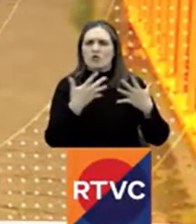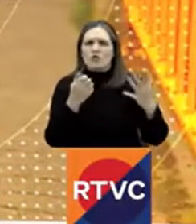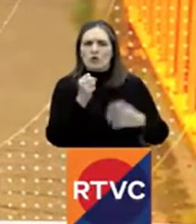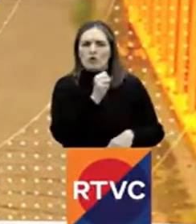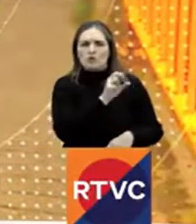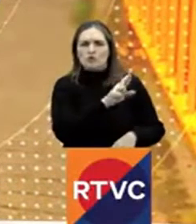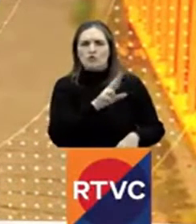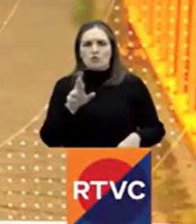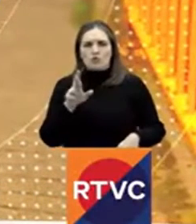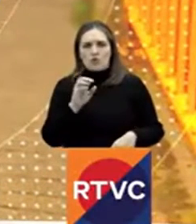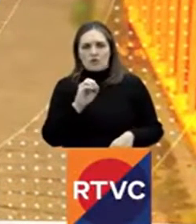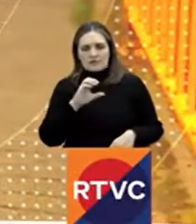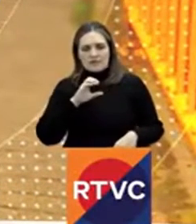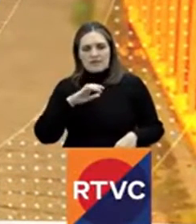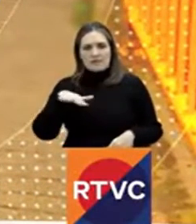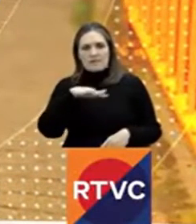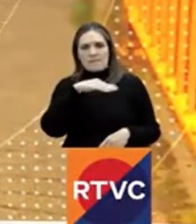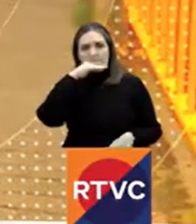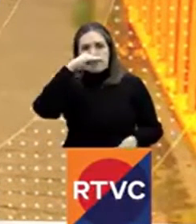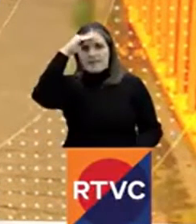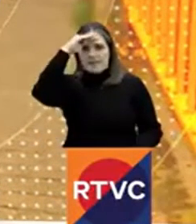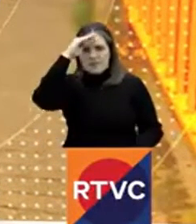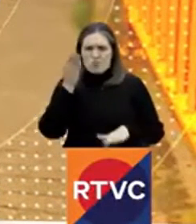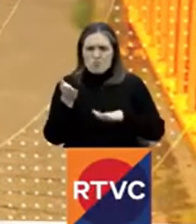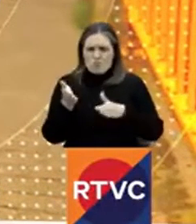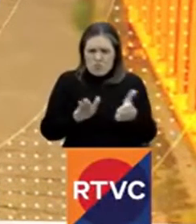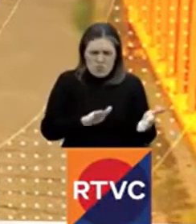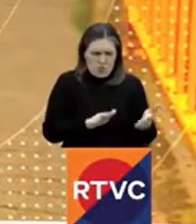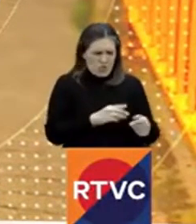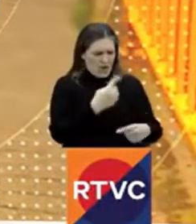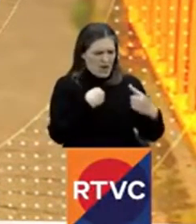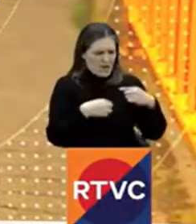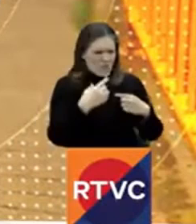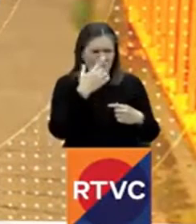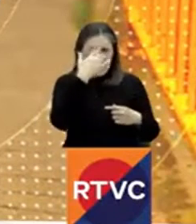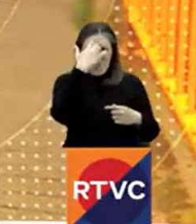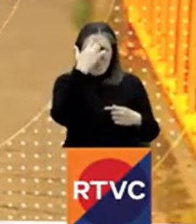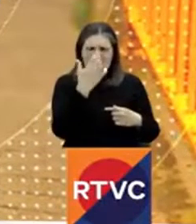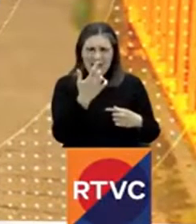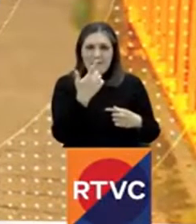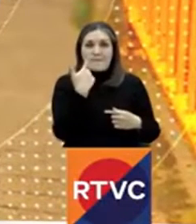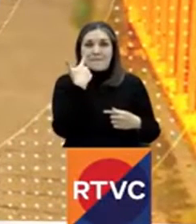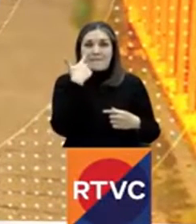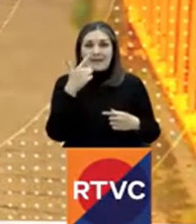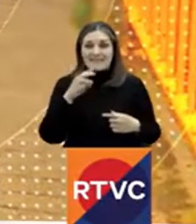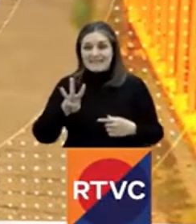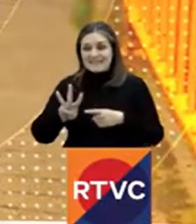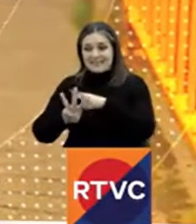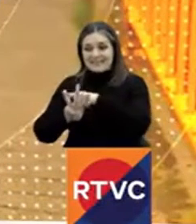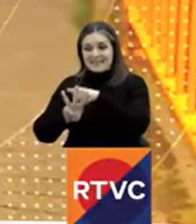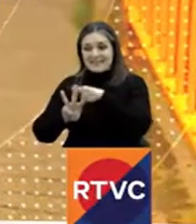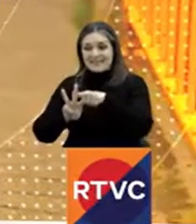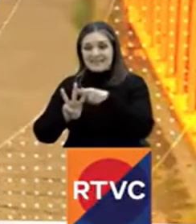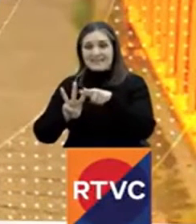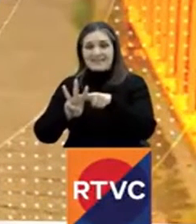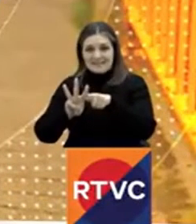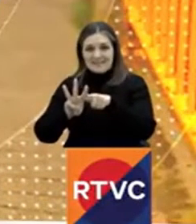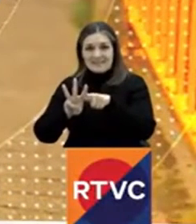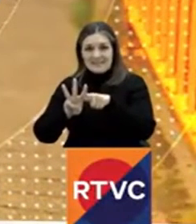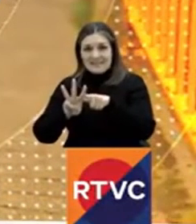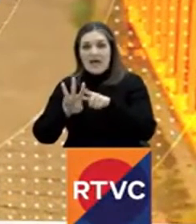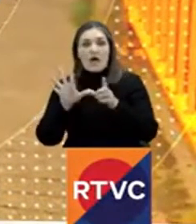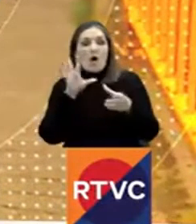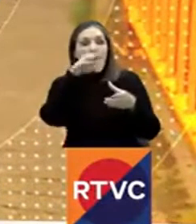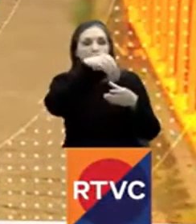de Medellín. Según las primeras hipótesis de las autoridades, al parecer estas 3 personas intentaban desertar una banda